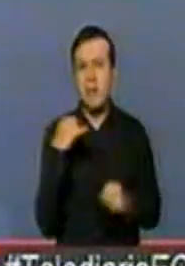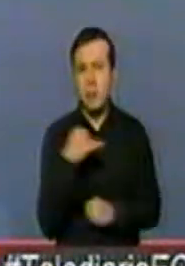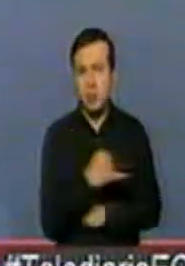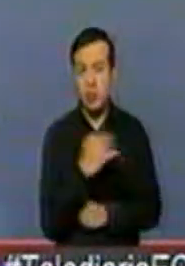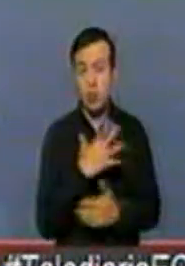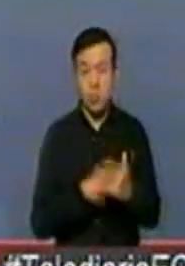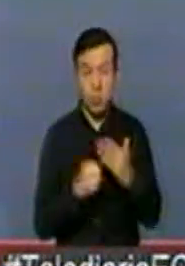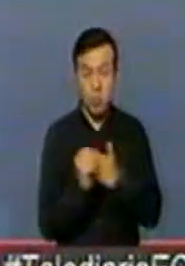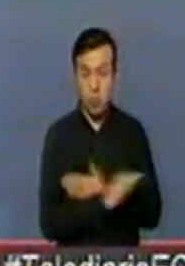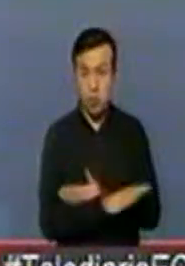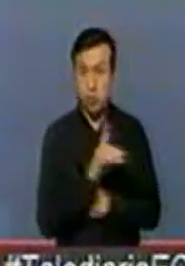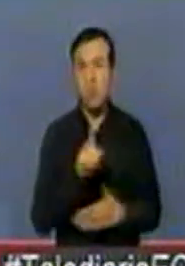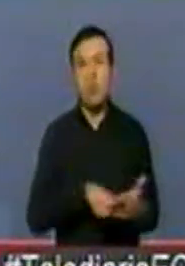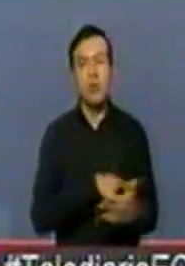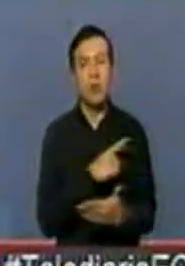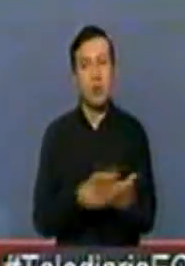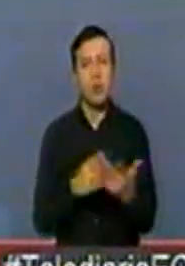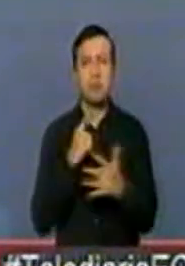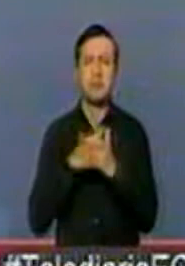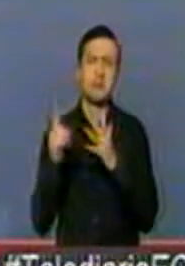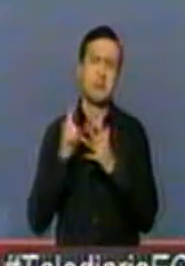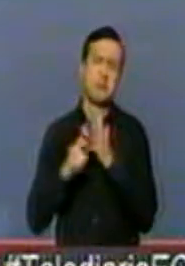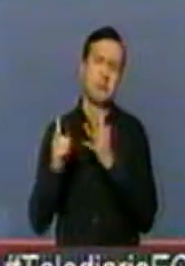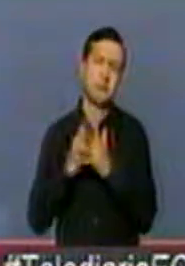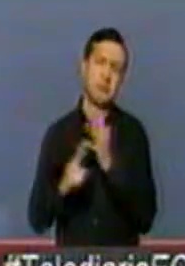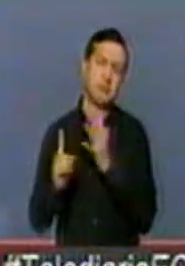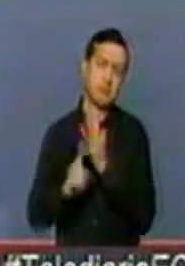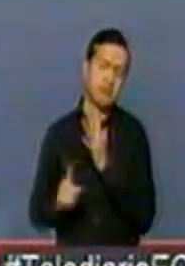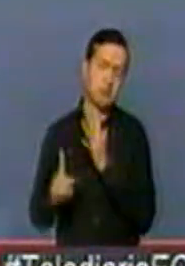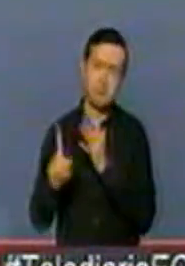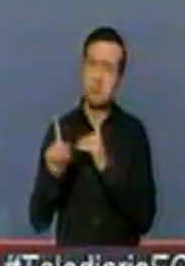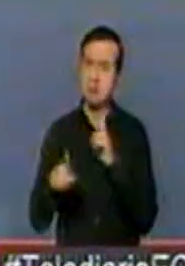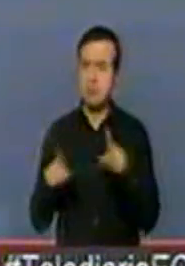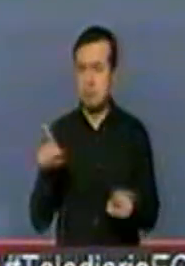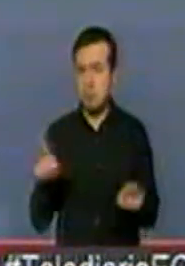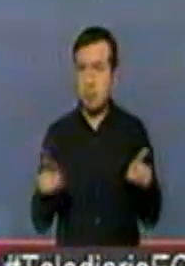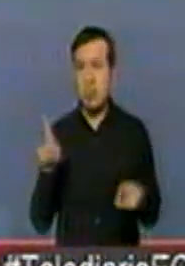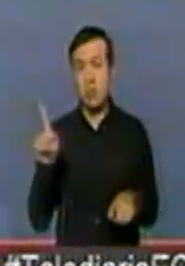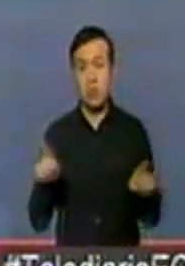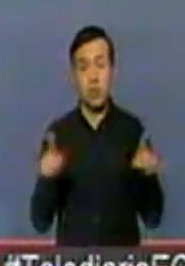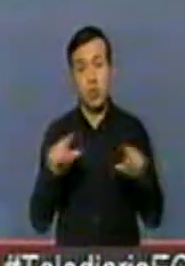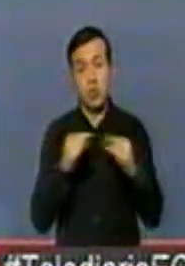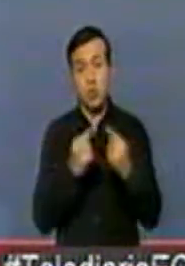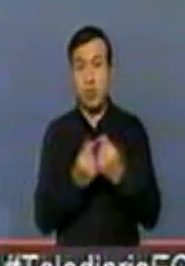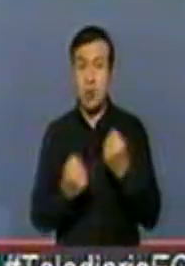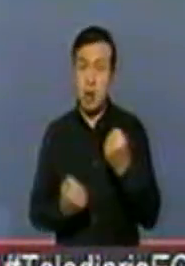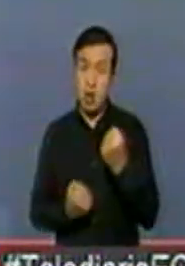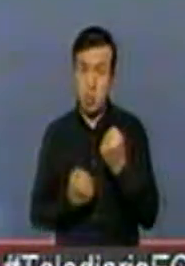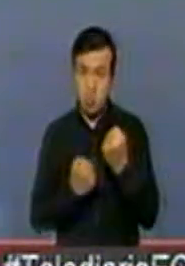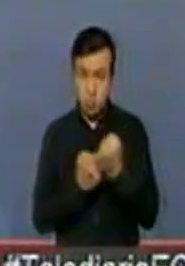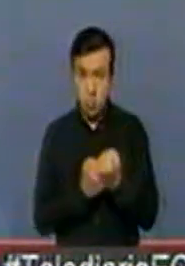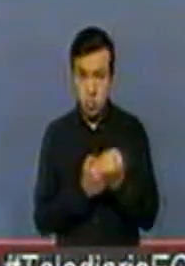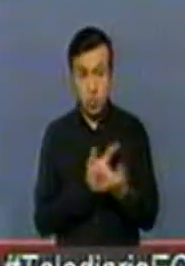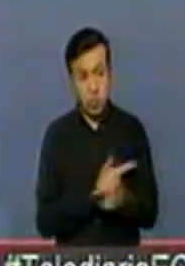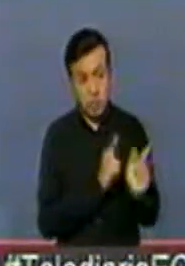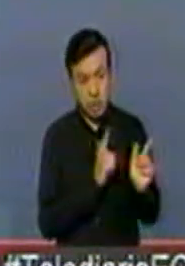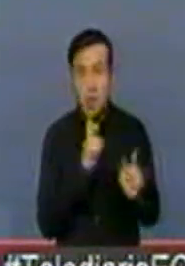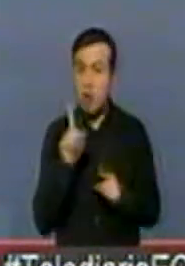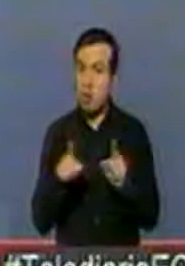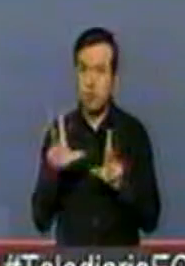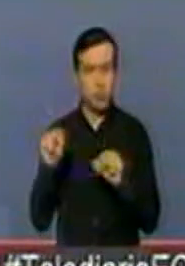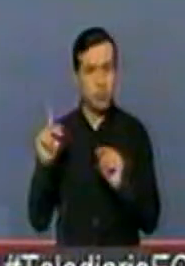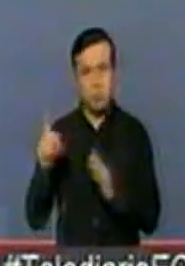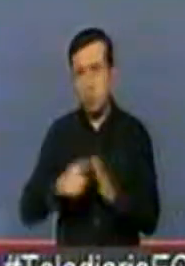duda, diferentes clases de reacciones. Pues había sectores que estaban a favor de la despenalización y otros que no.